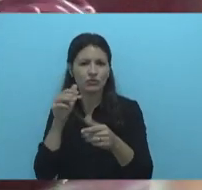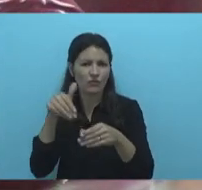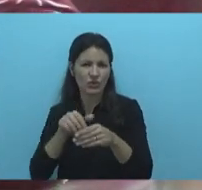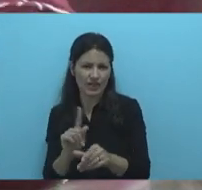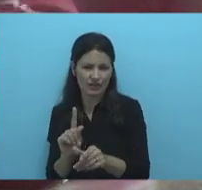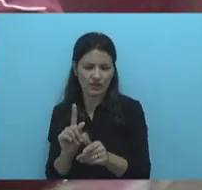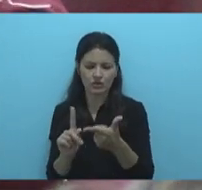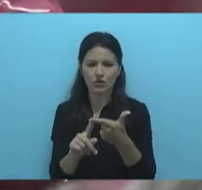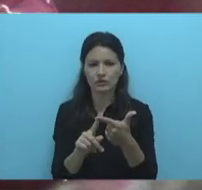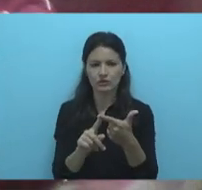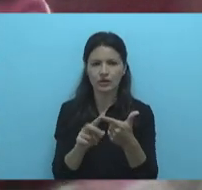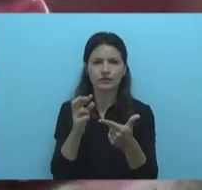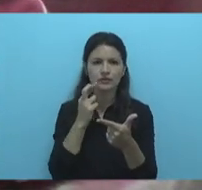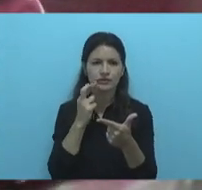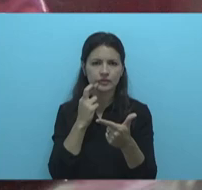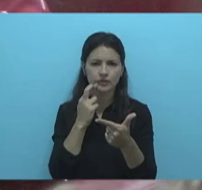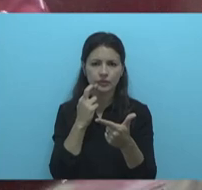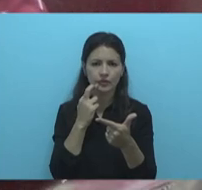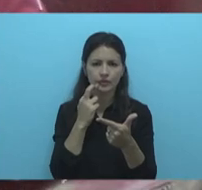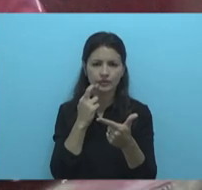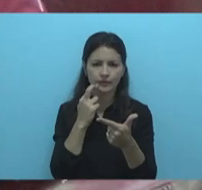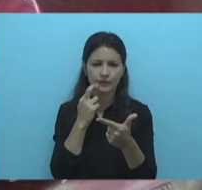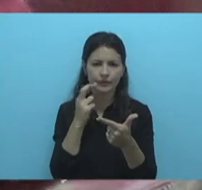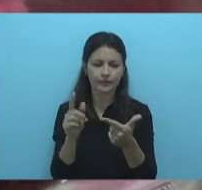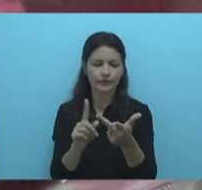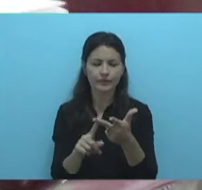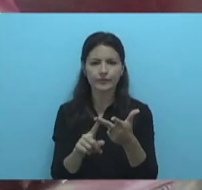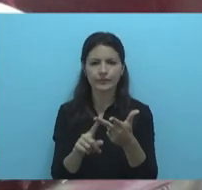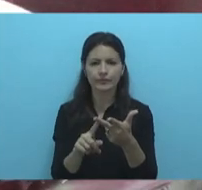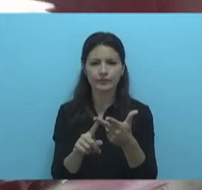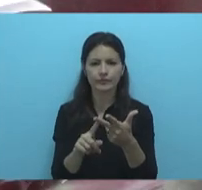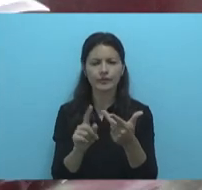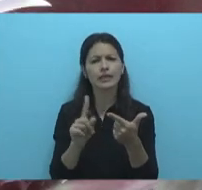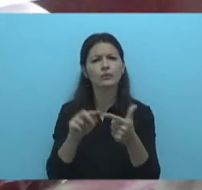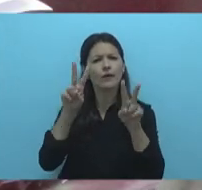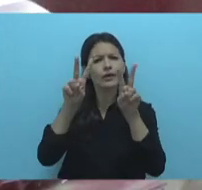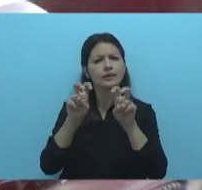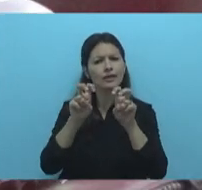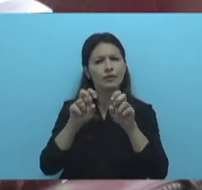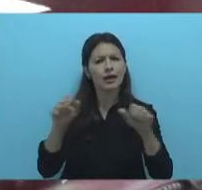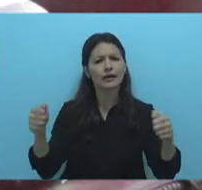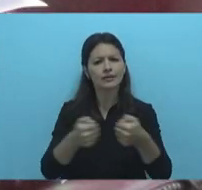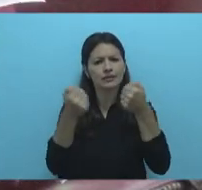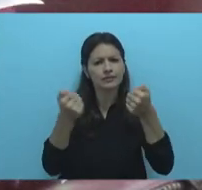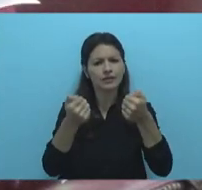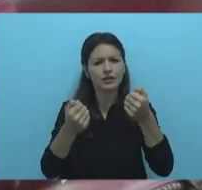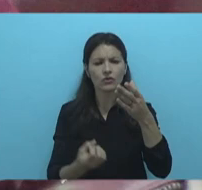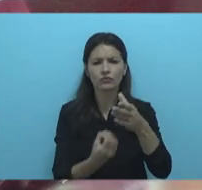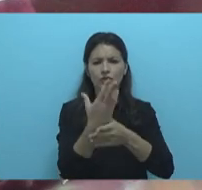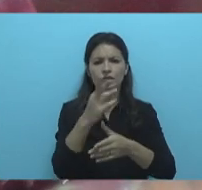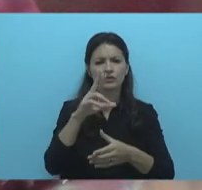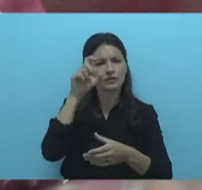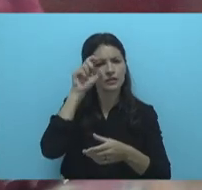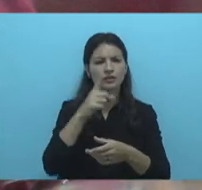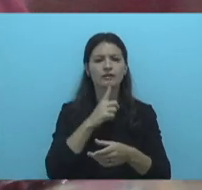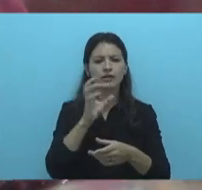voto en contra. 19 me voy a abstener. 19 es el aniversario de la Fundación Reto de la